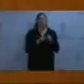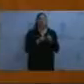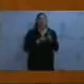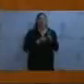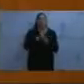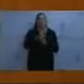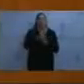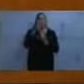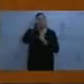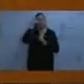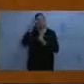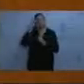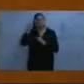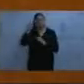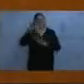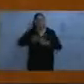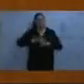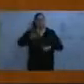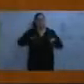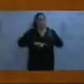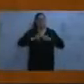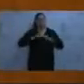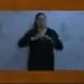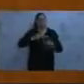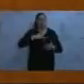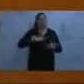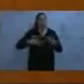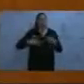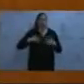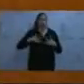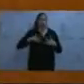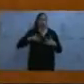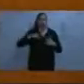grave problema de la tuberculosis bovina?